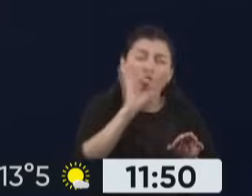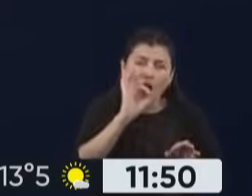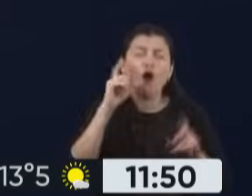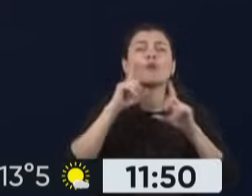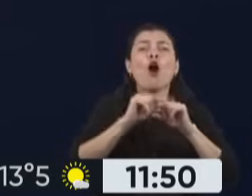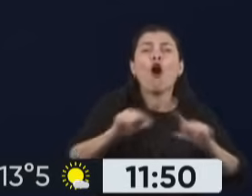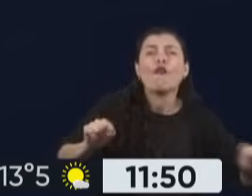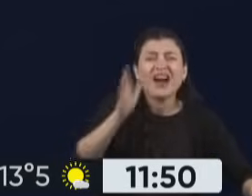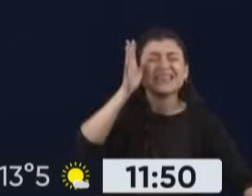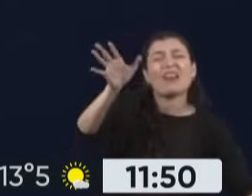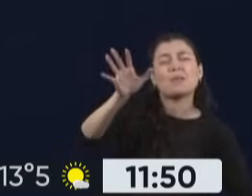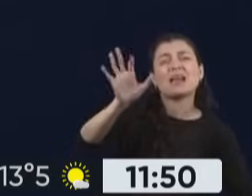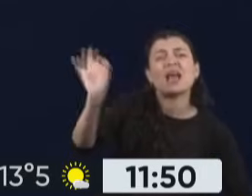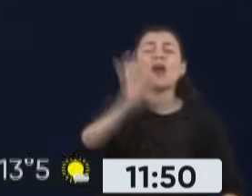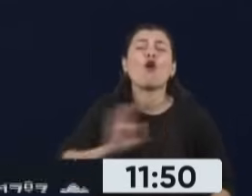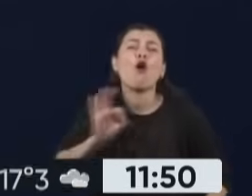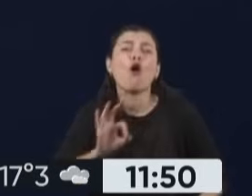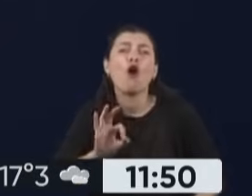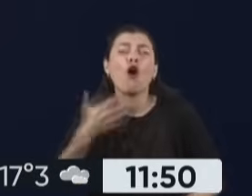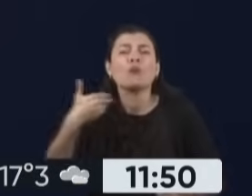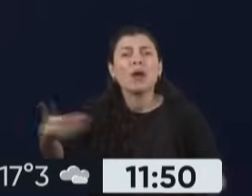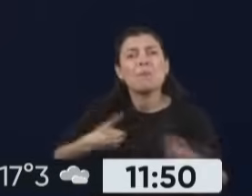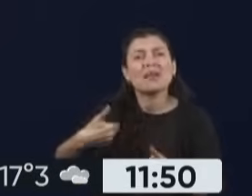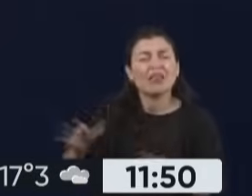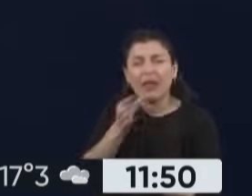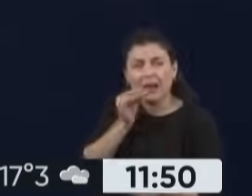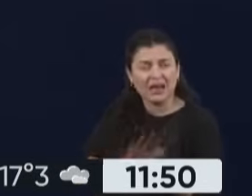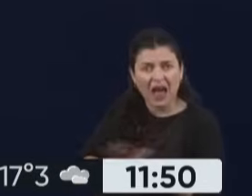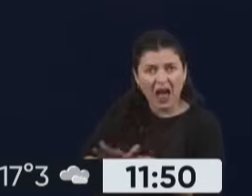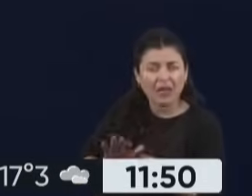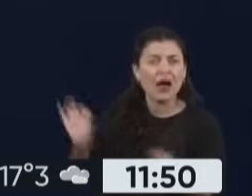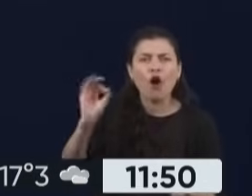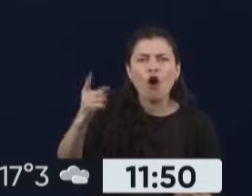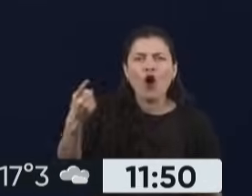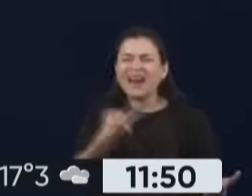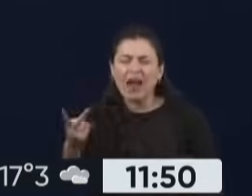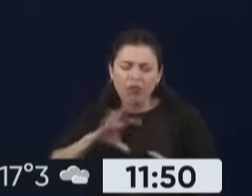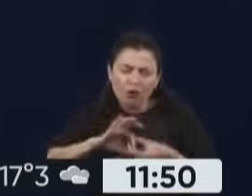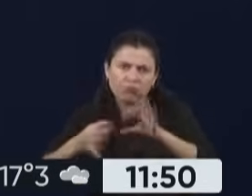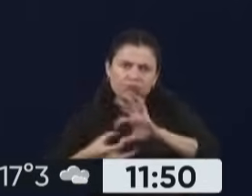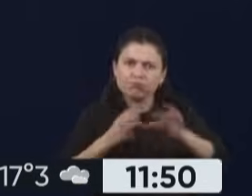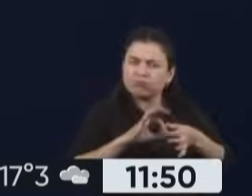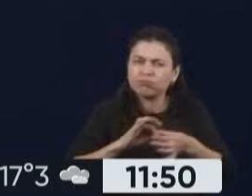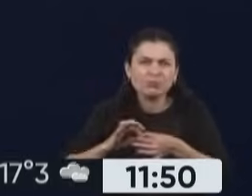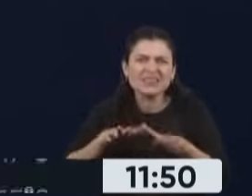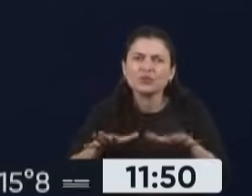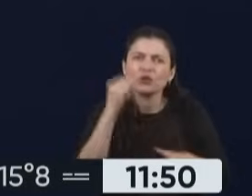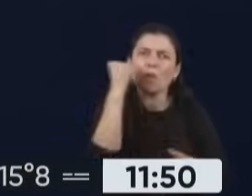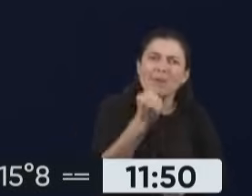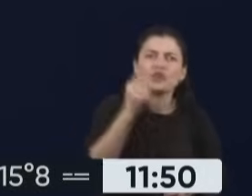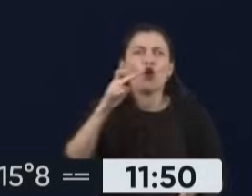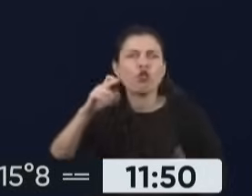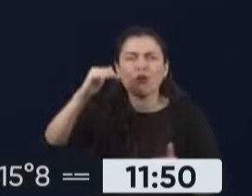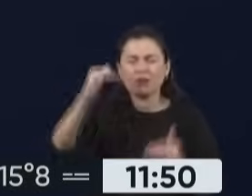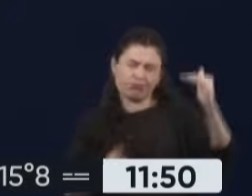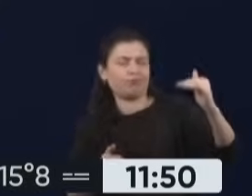oferta, por caída de la demanda o por la combinación de las dos cosas, que fue el caso nuestro, ¿no? En el último